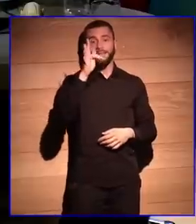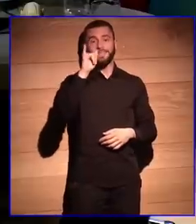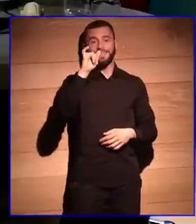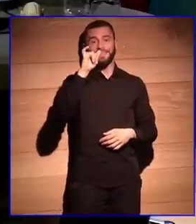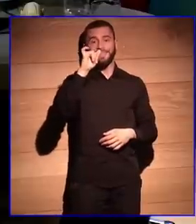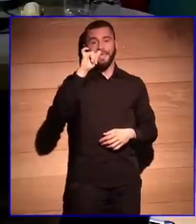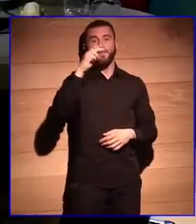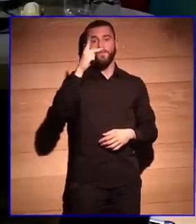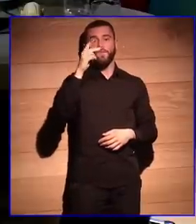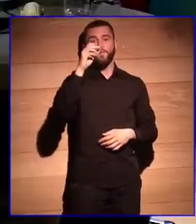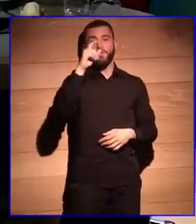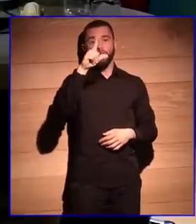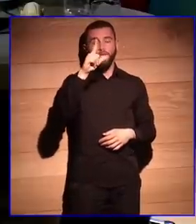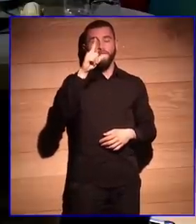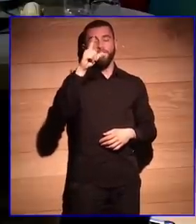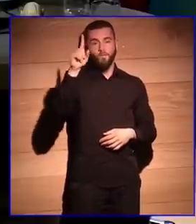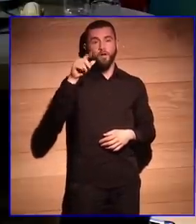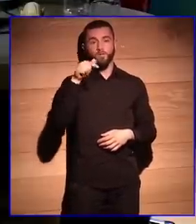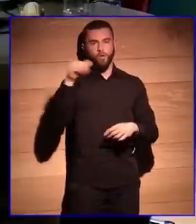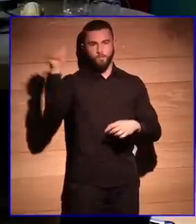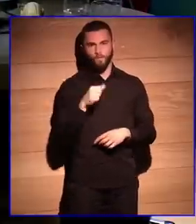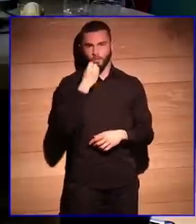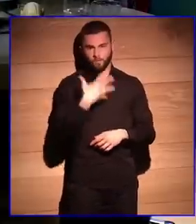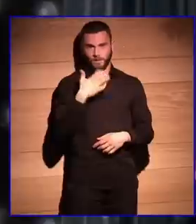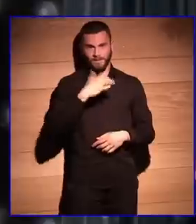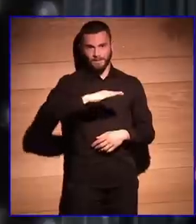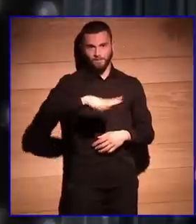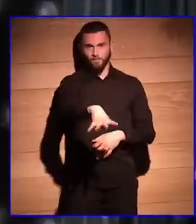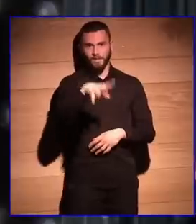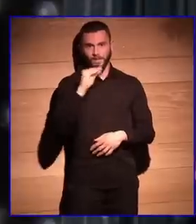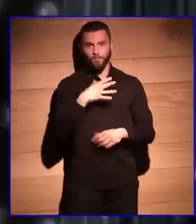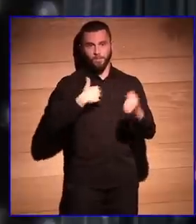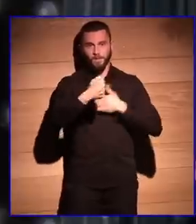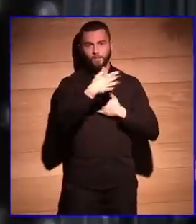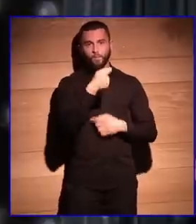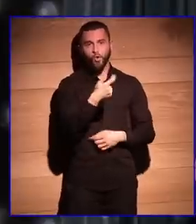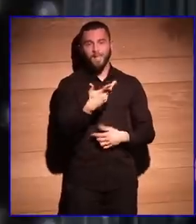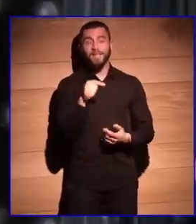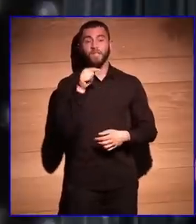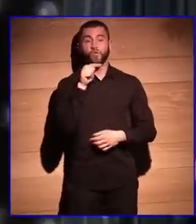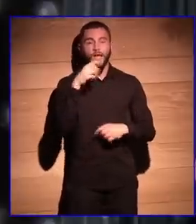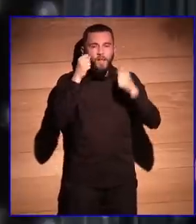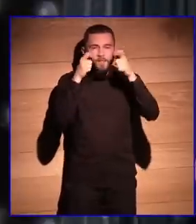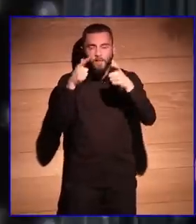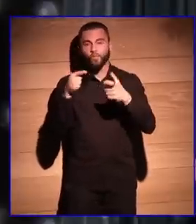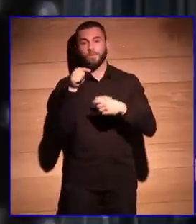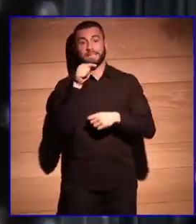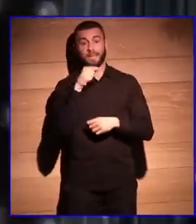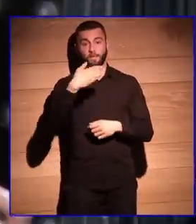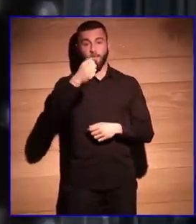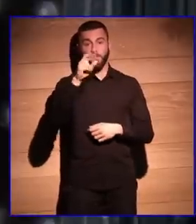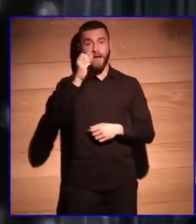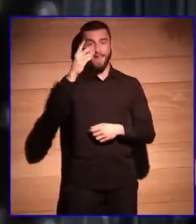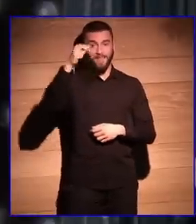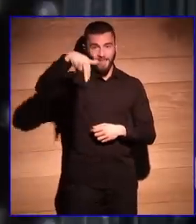gran película, el momento en el que nosotros entendemos al villano un poquito más y empatizamos un poquito con él es cuando nos damos cuenta de que Bardem se